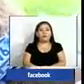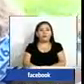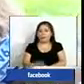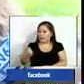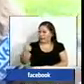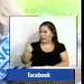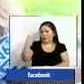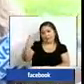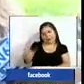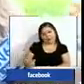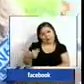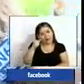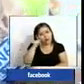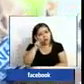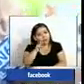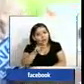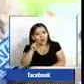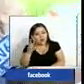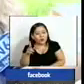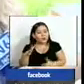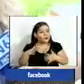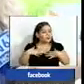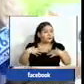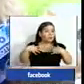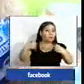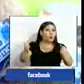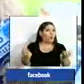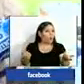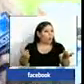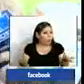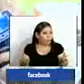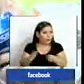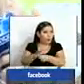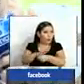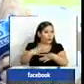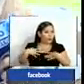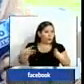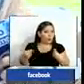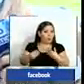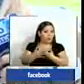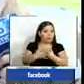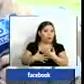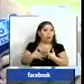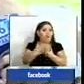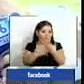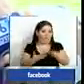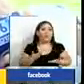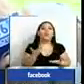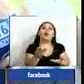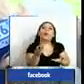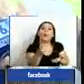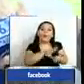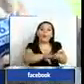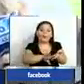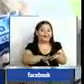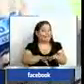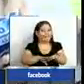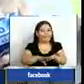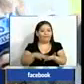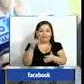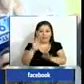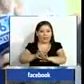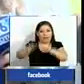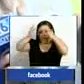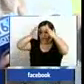Días han habido personas que han sido curadas del COVID-19 y han decidido vender su plasma. Y esto hemos